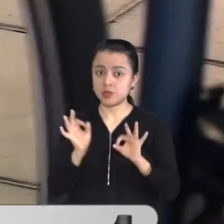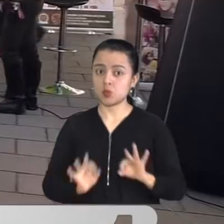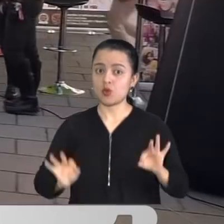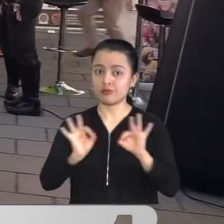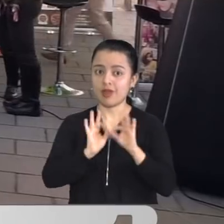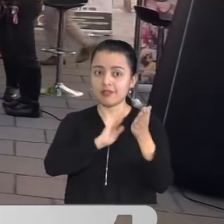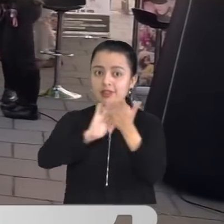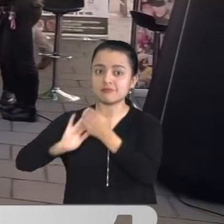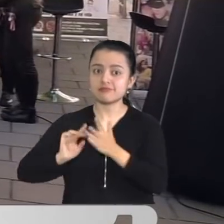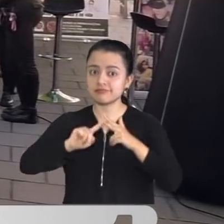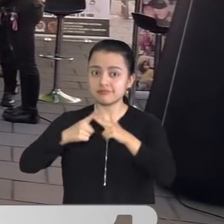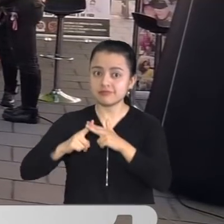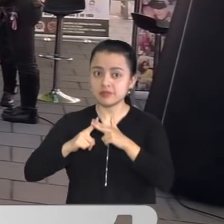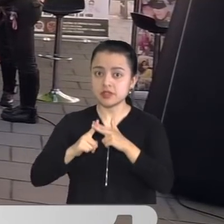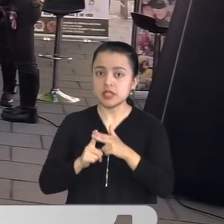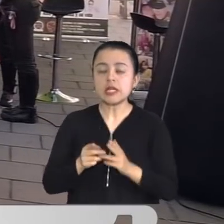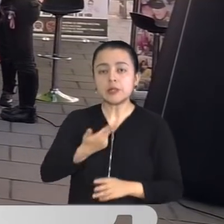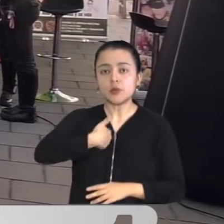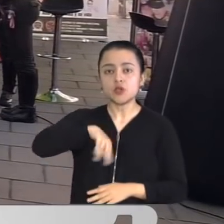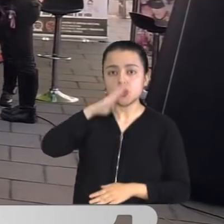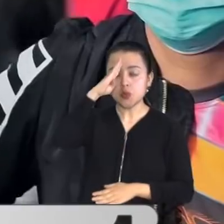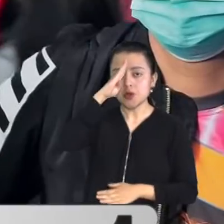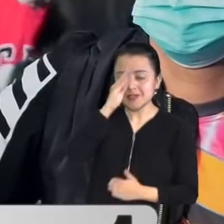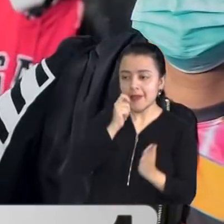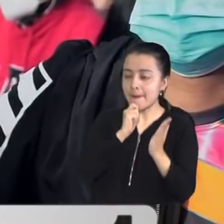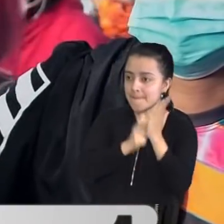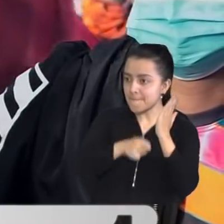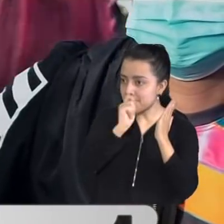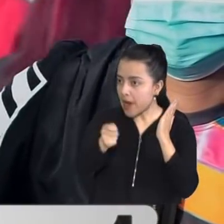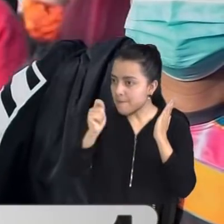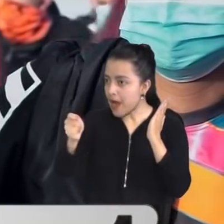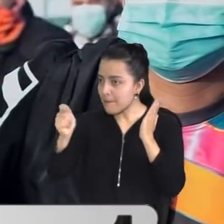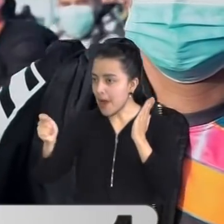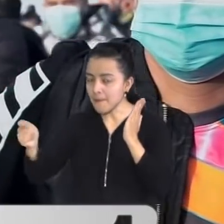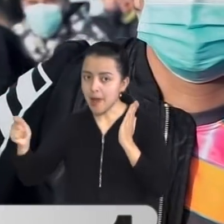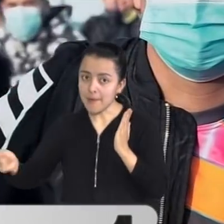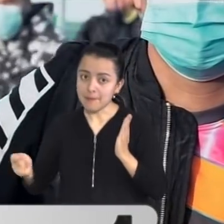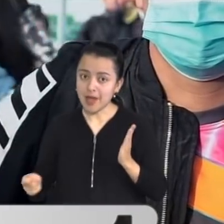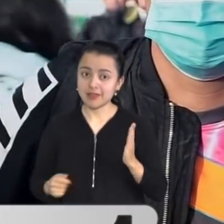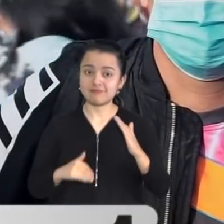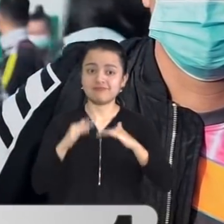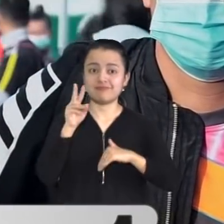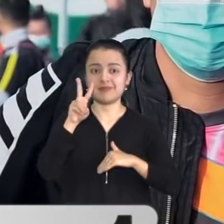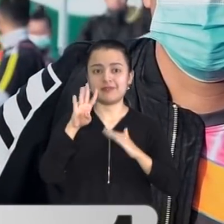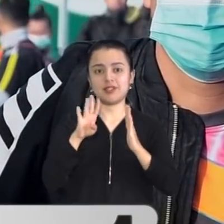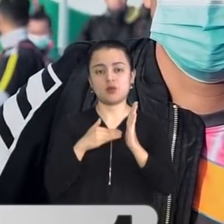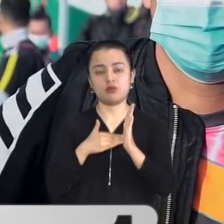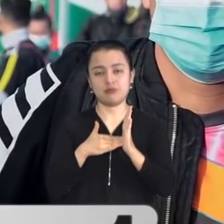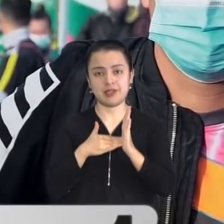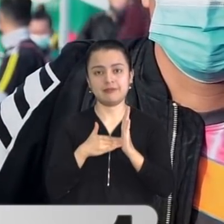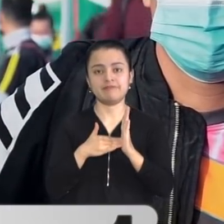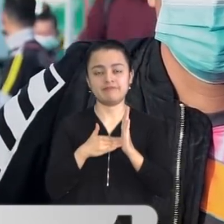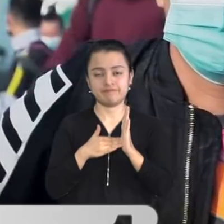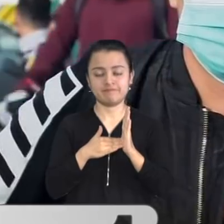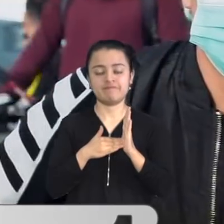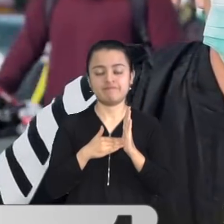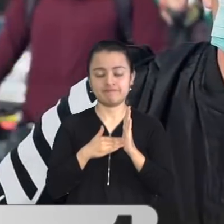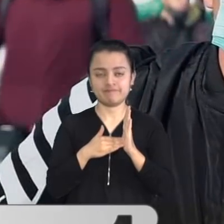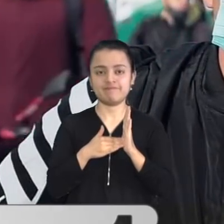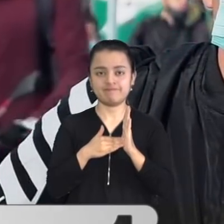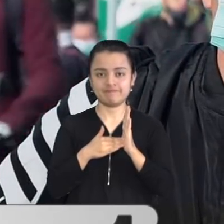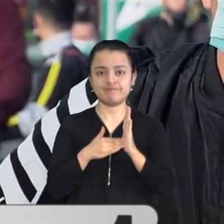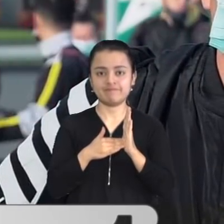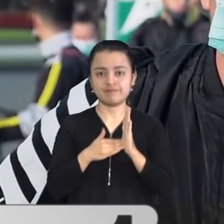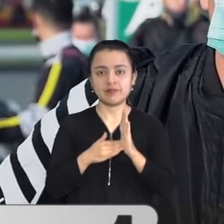actores viales va en aumento. Y eso es lo que hoy en día nos ha permitido aplicar más de 24.000 comparendos